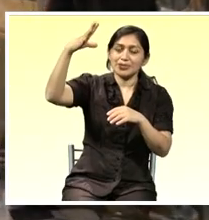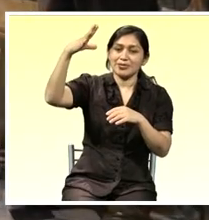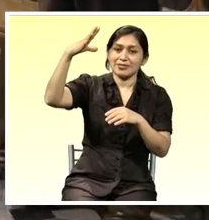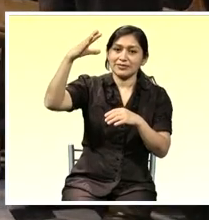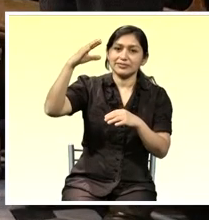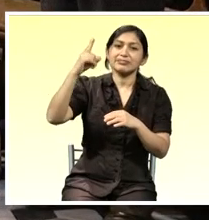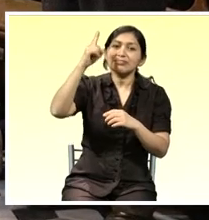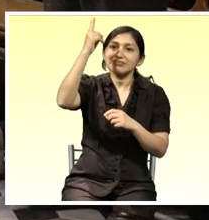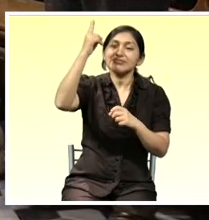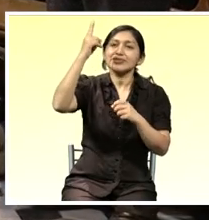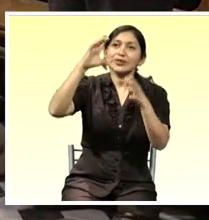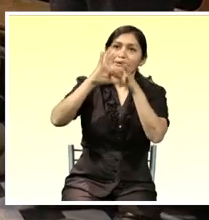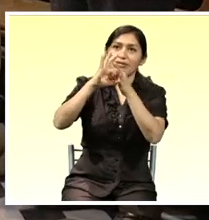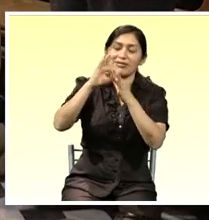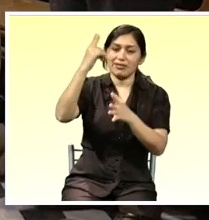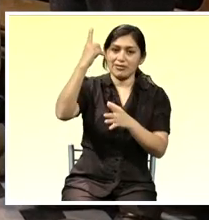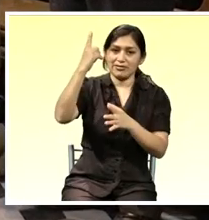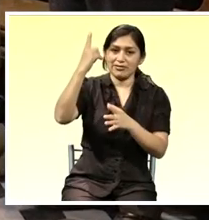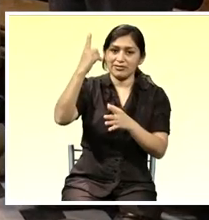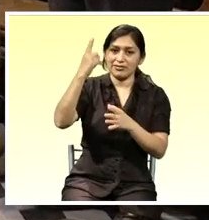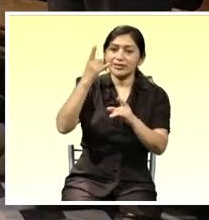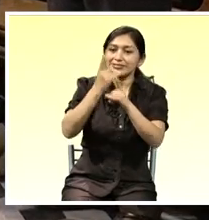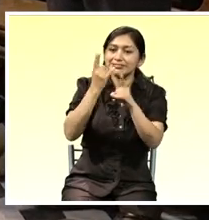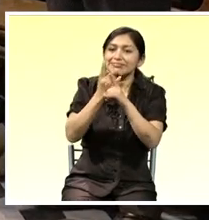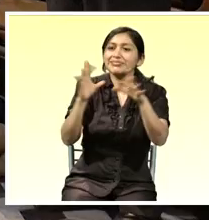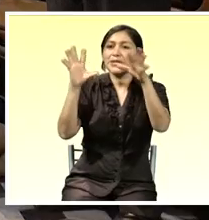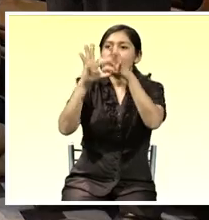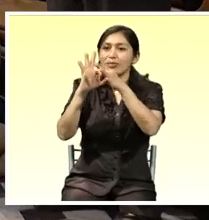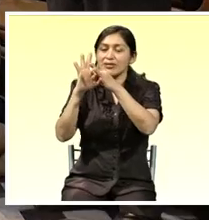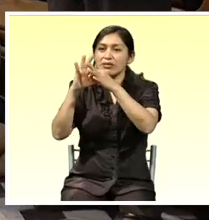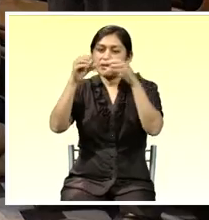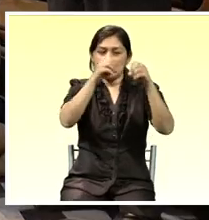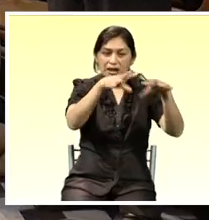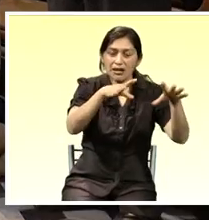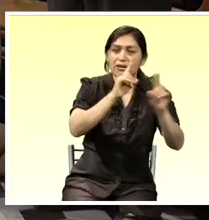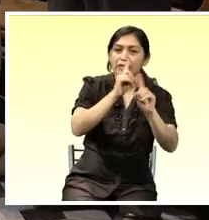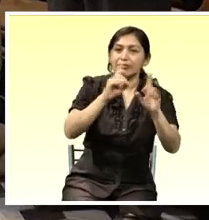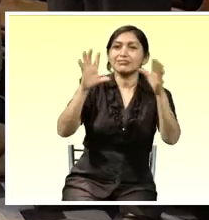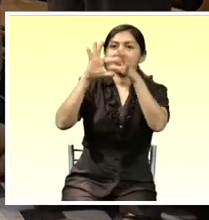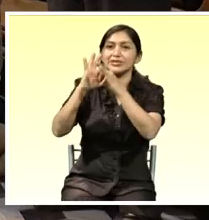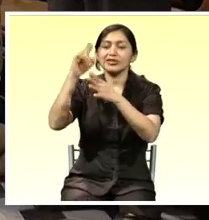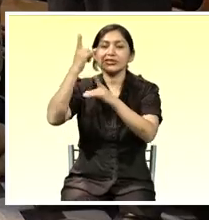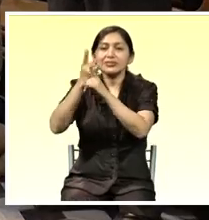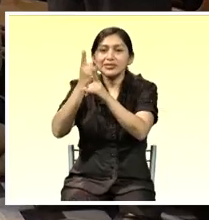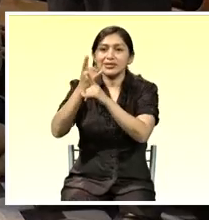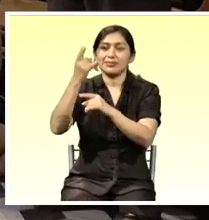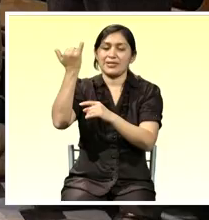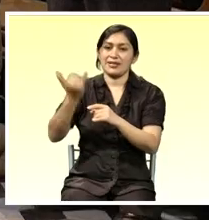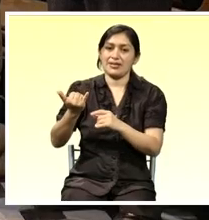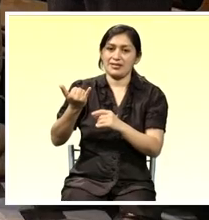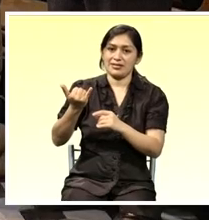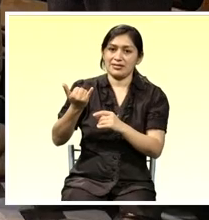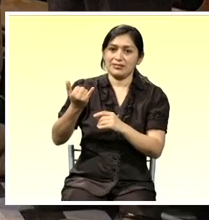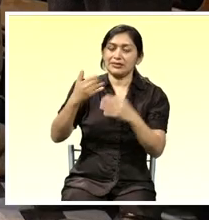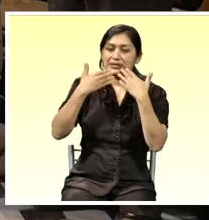verdadero, engendrado, no creado, de la misma naturaleza del Padre, por quien